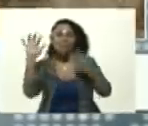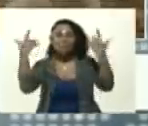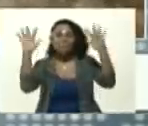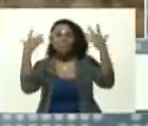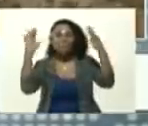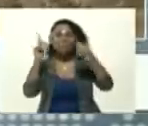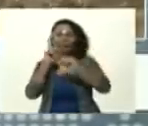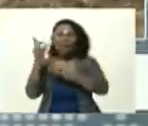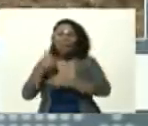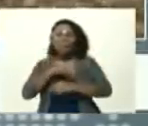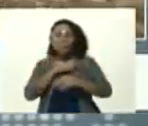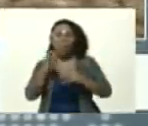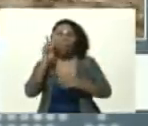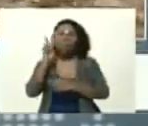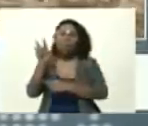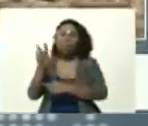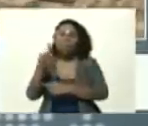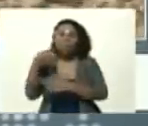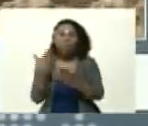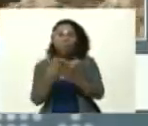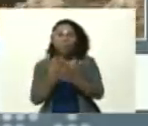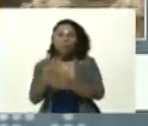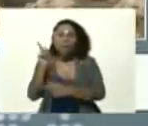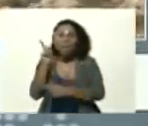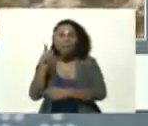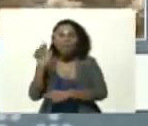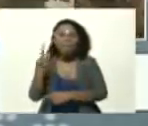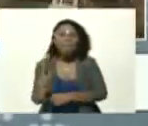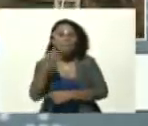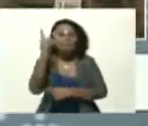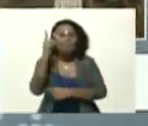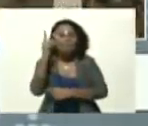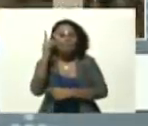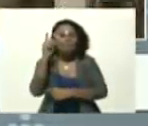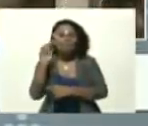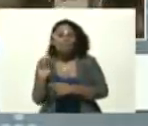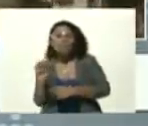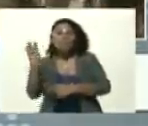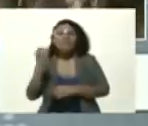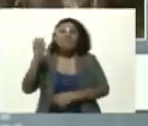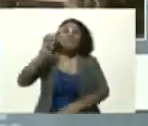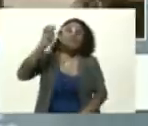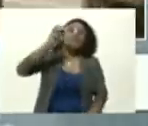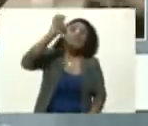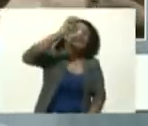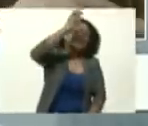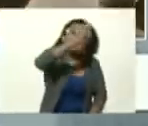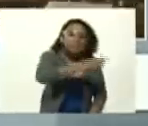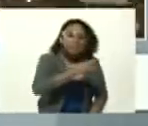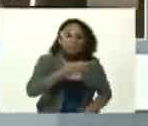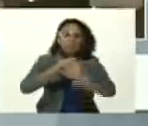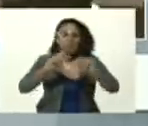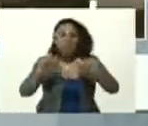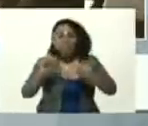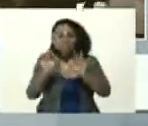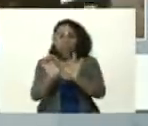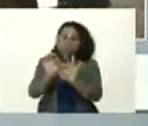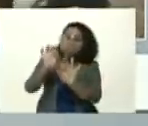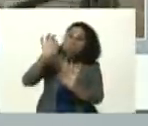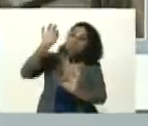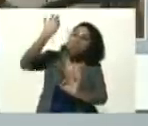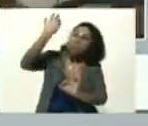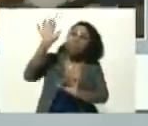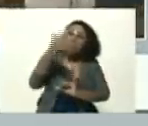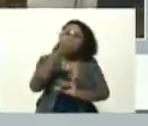hemos visto como Leida los primeros días pasaba por encima de los escombros en una altura casi